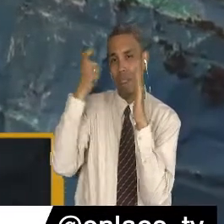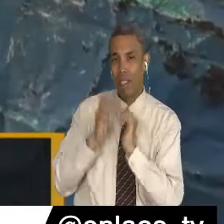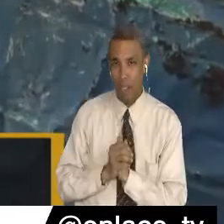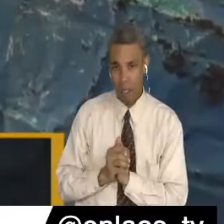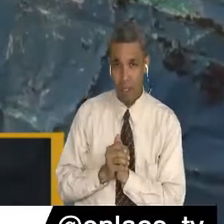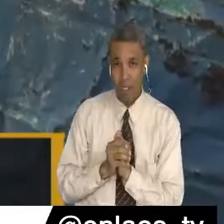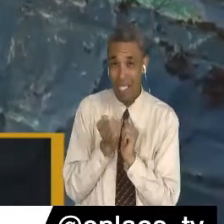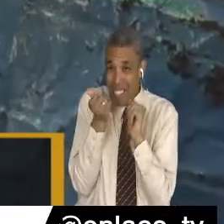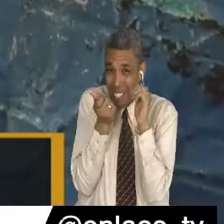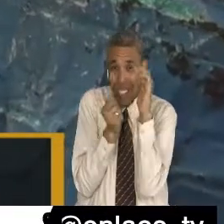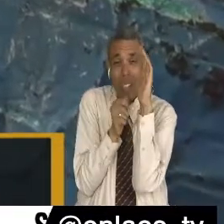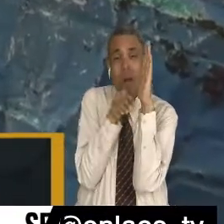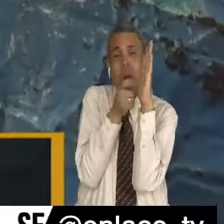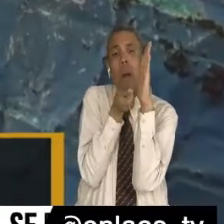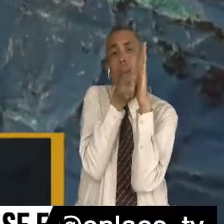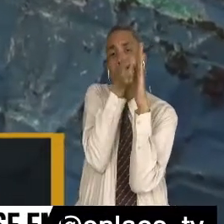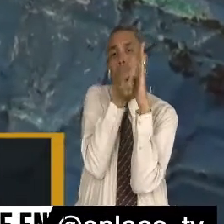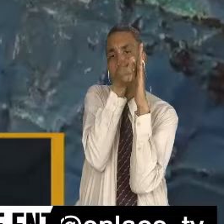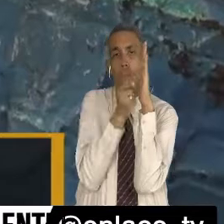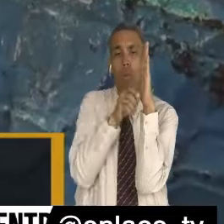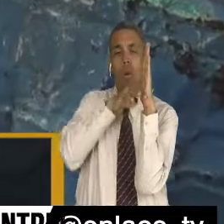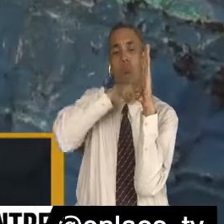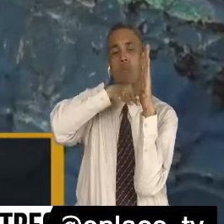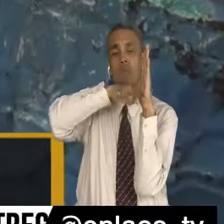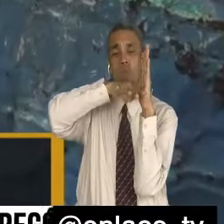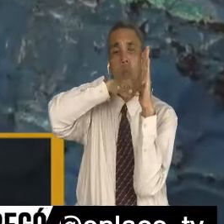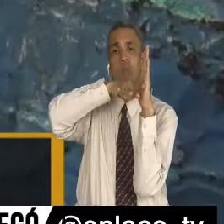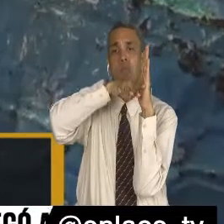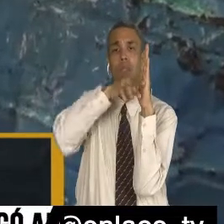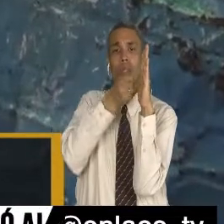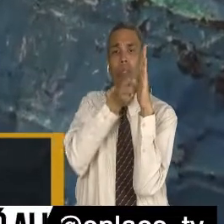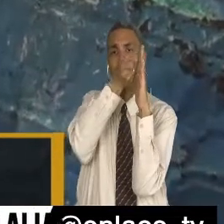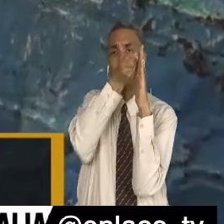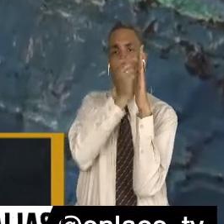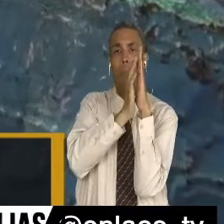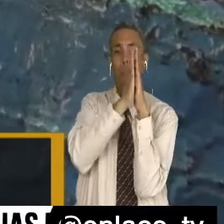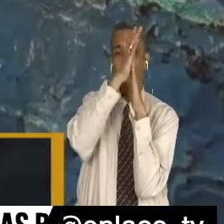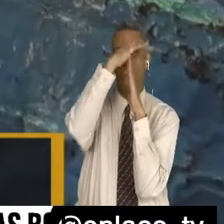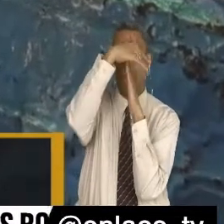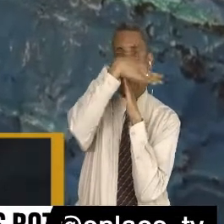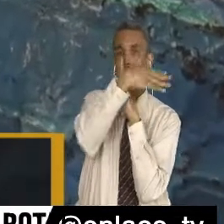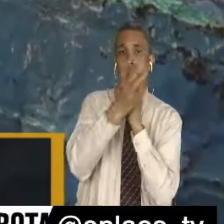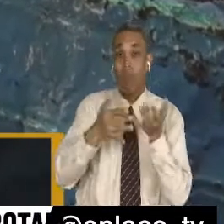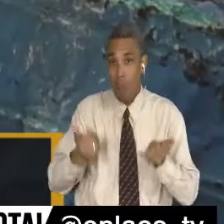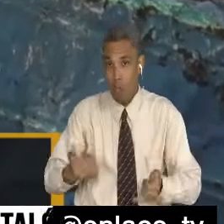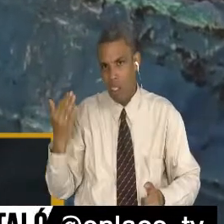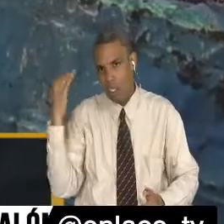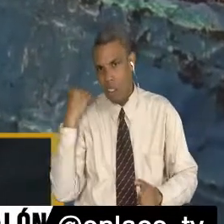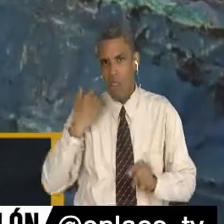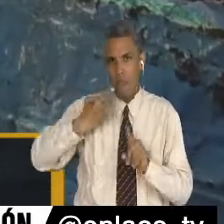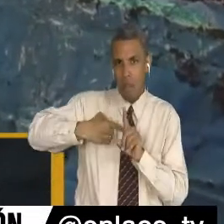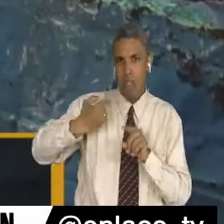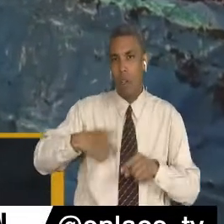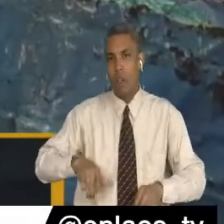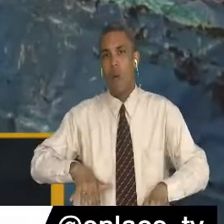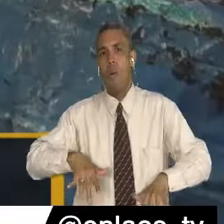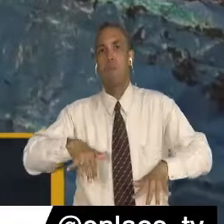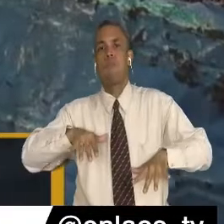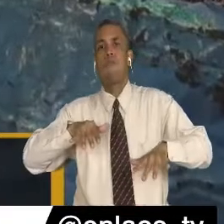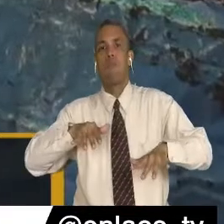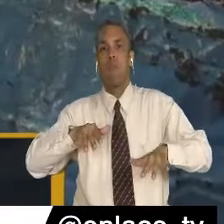ya aproximadamente ya anda casi un mes así. Un mes sube y va, pero ahora se ha establecido.